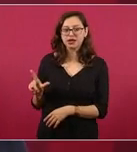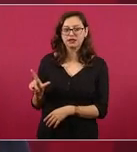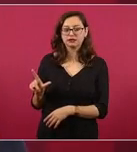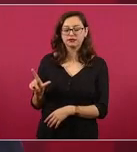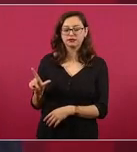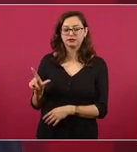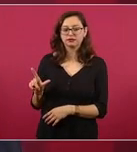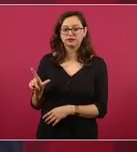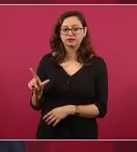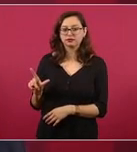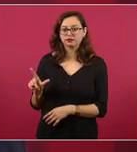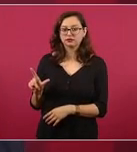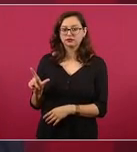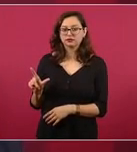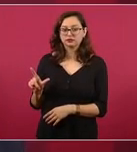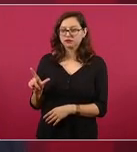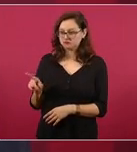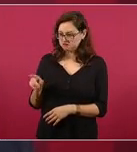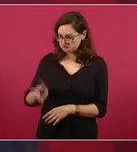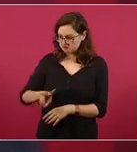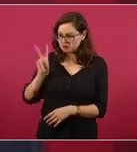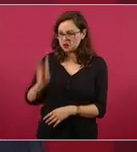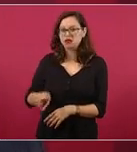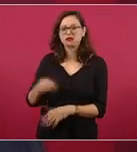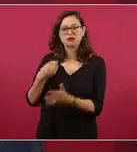con más arrojo,